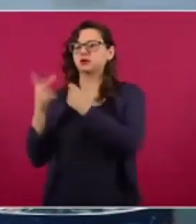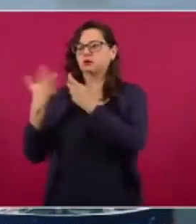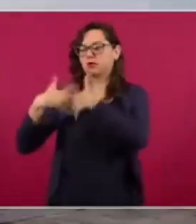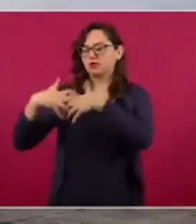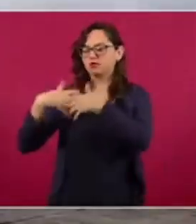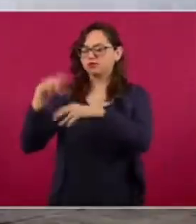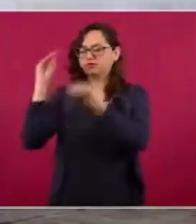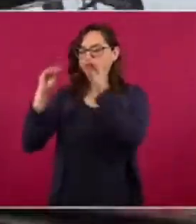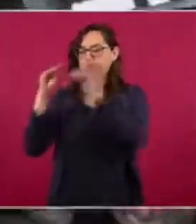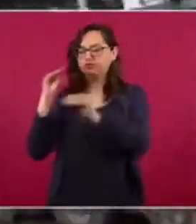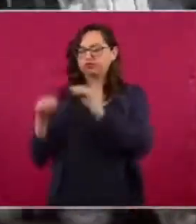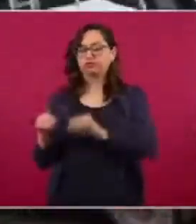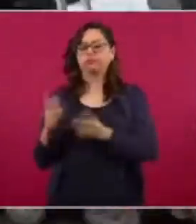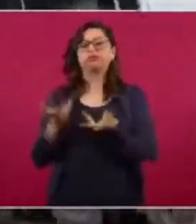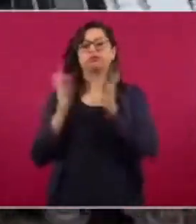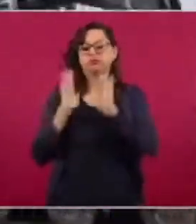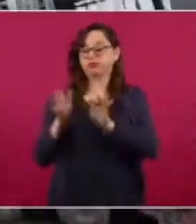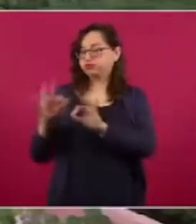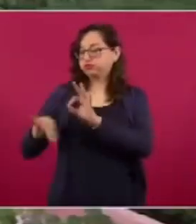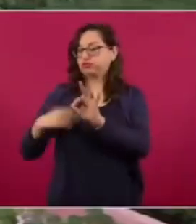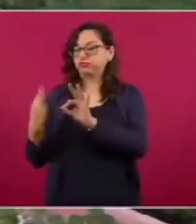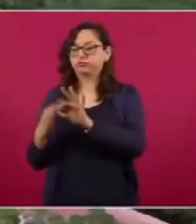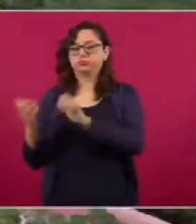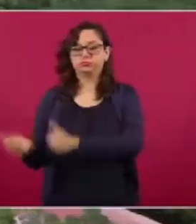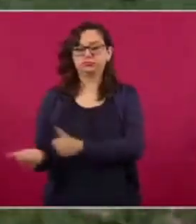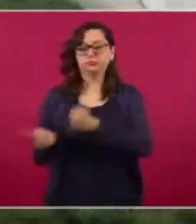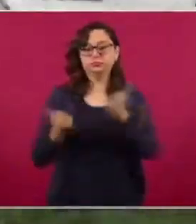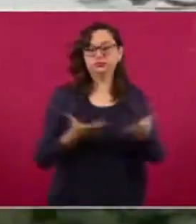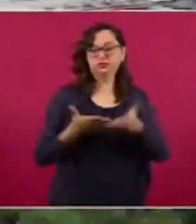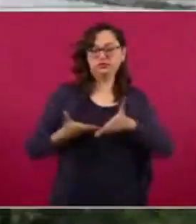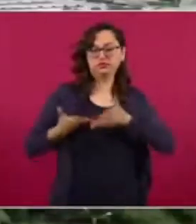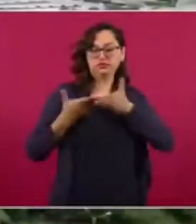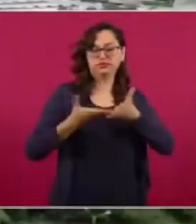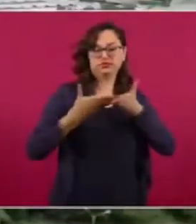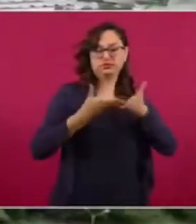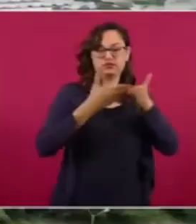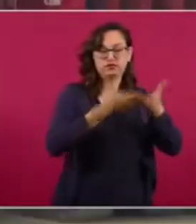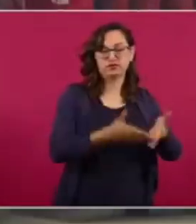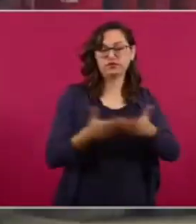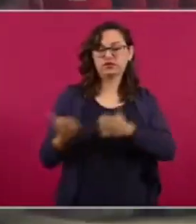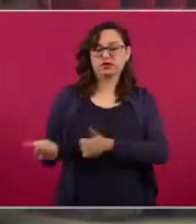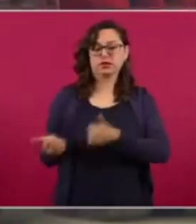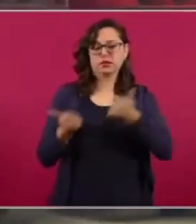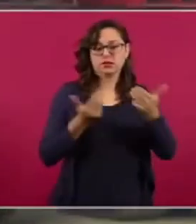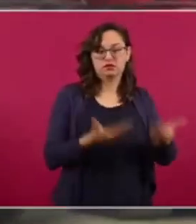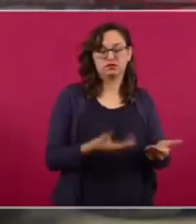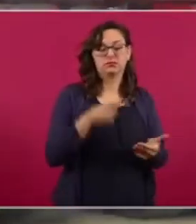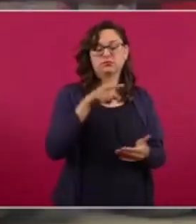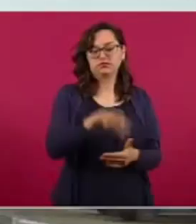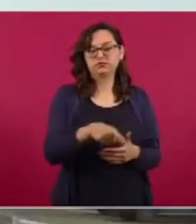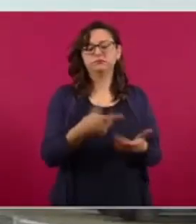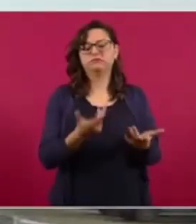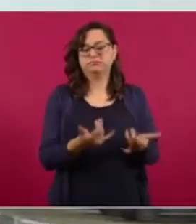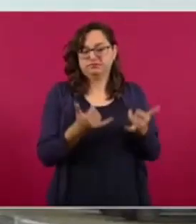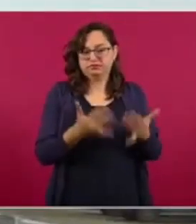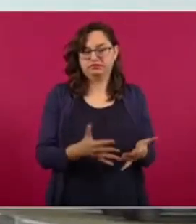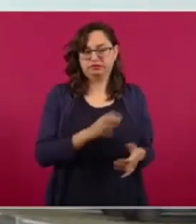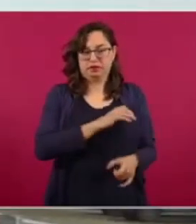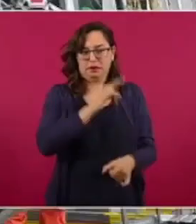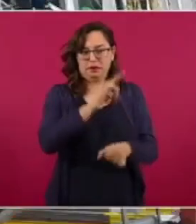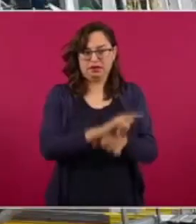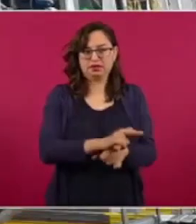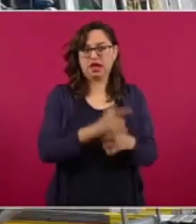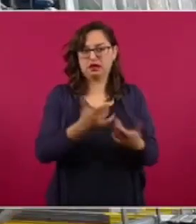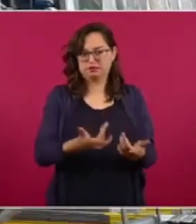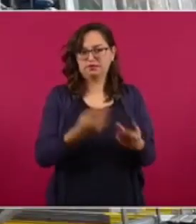Dos Bocas para su inmediata descarga y se trasladan posteriormente a la planta de proceso para su montaje, con equipos de transporte especializados para